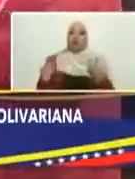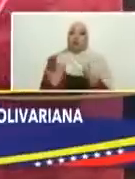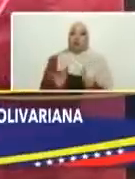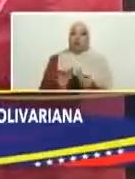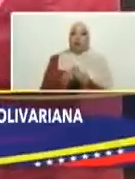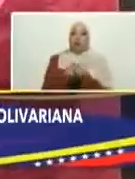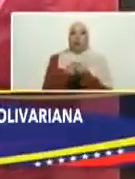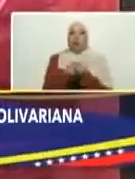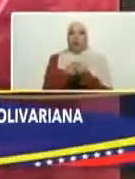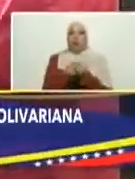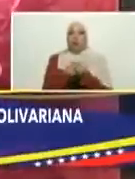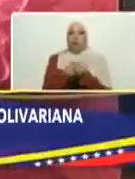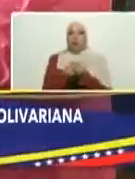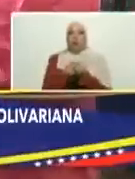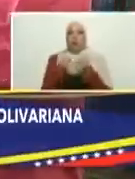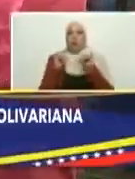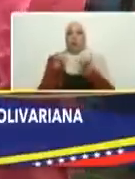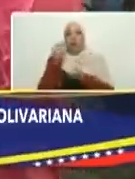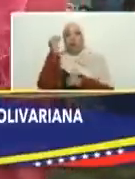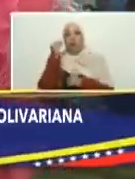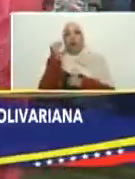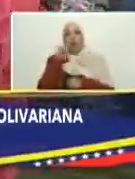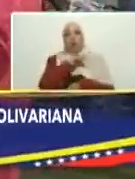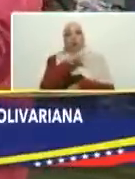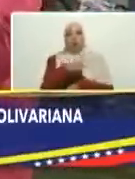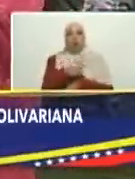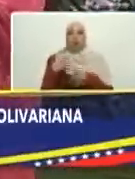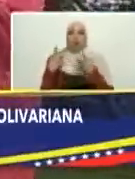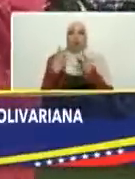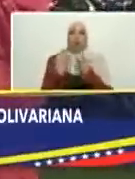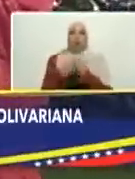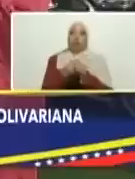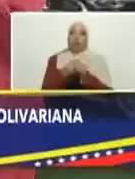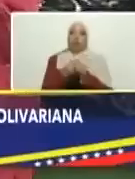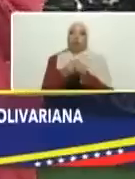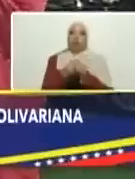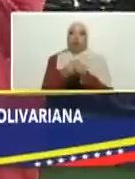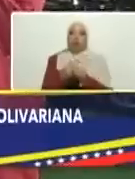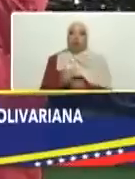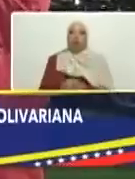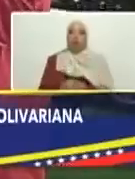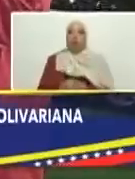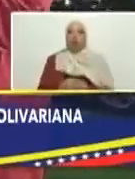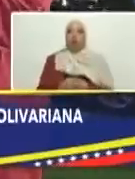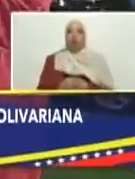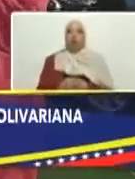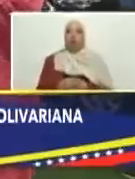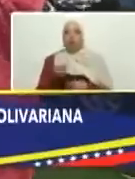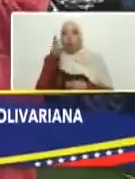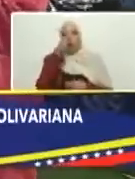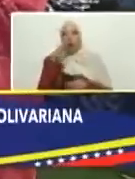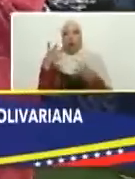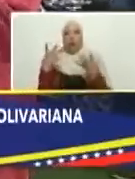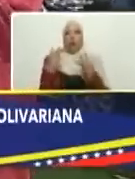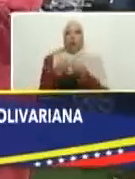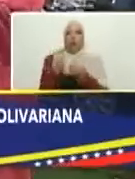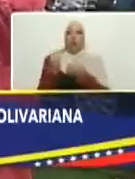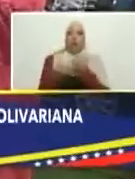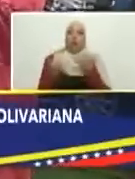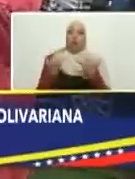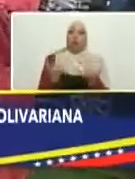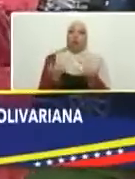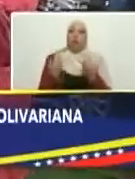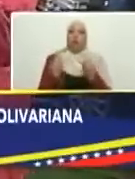Bueno, aquí Venezuela es una potencia de la producción en los mares y en los ríos. Todavía falta